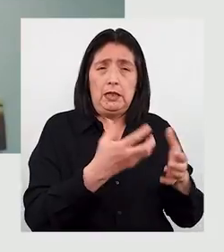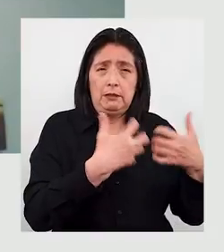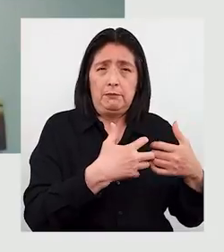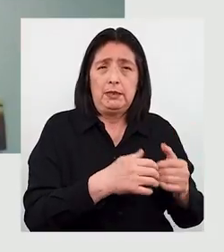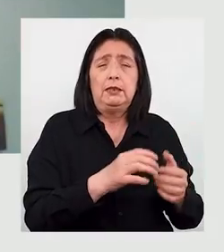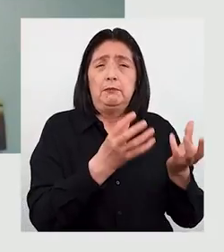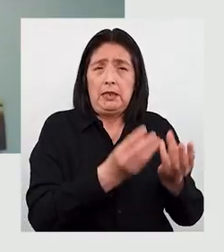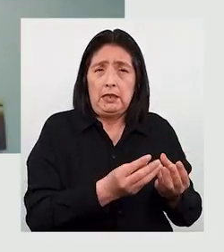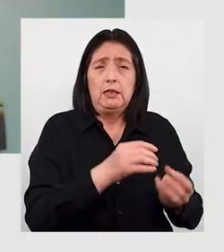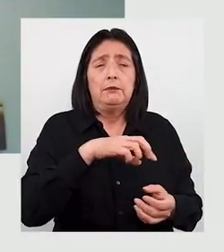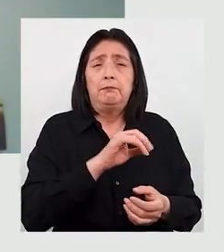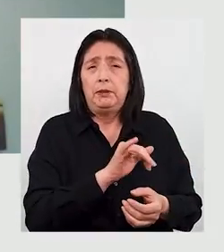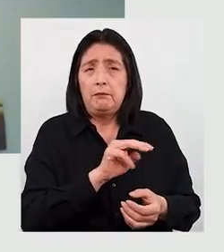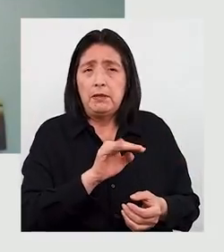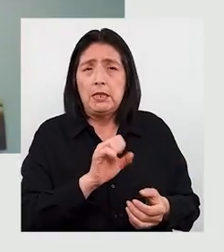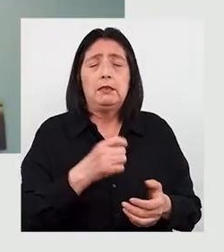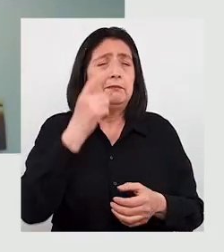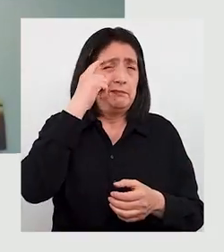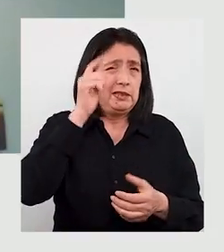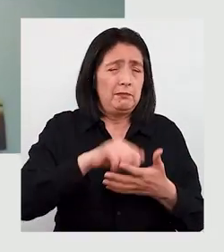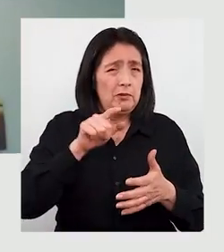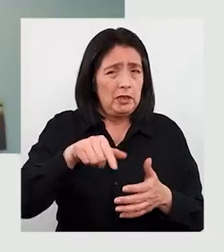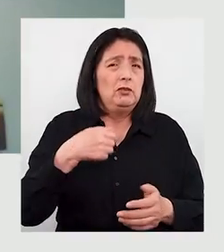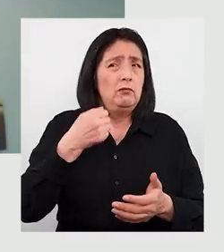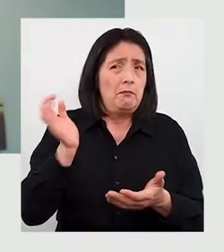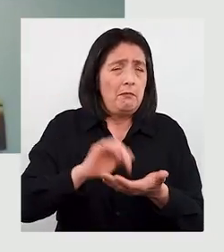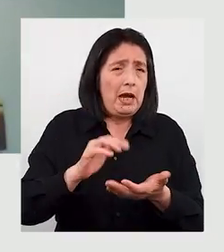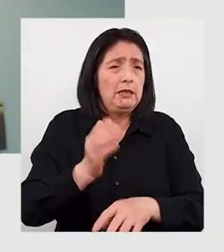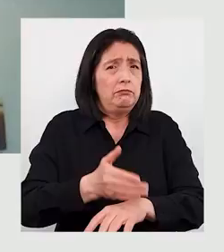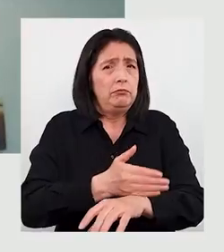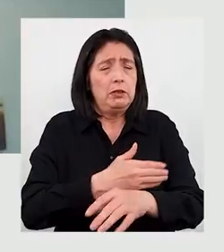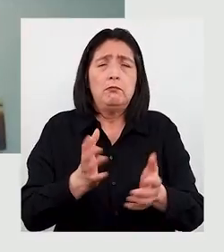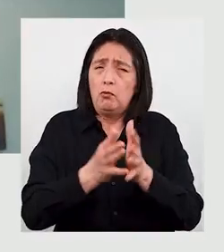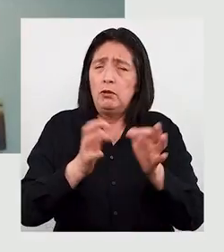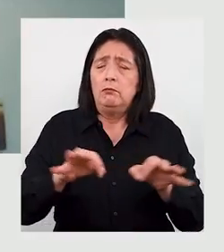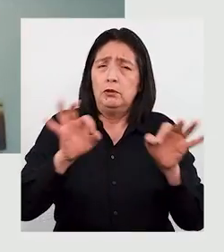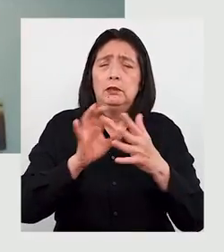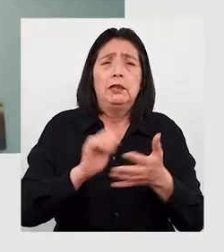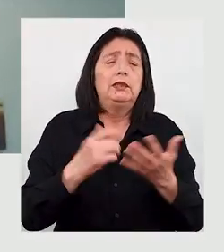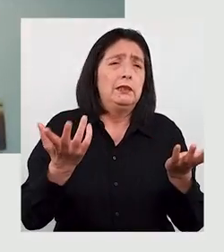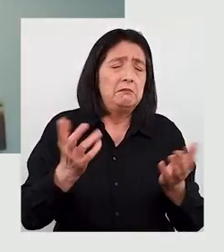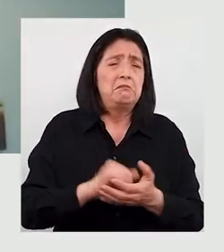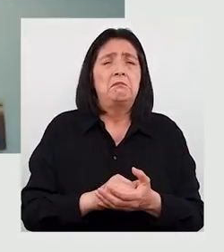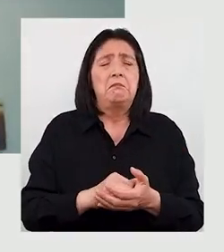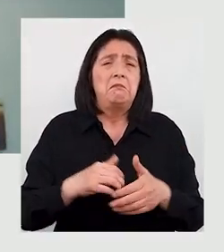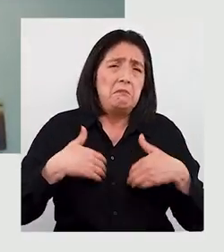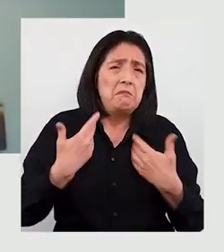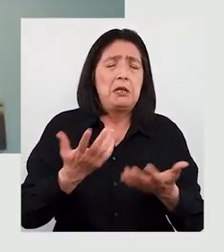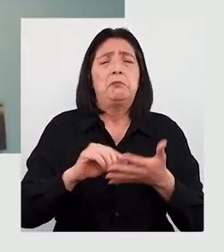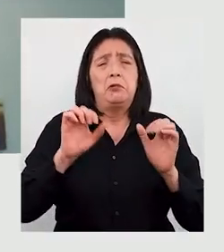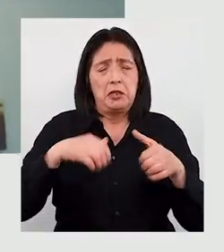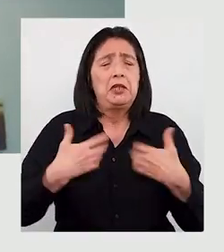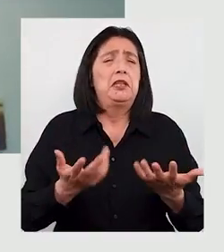Y creemos que esta situación se intensificará y ganará importancia para poder